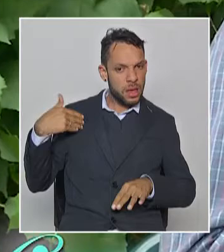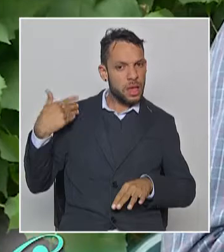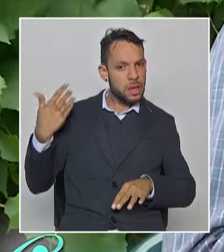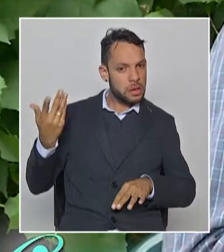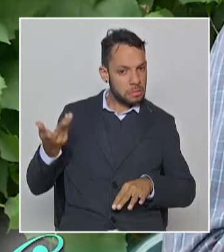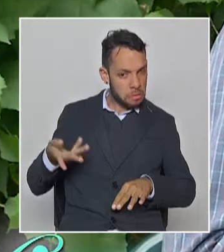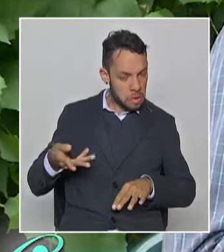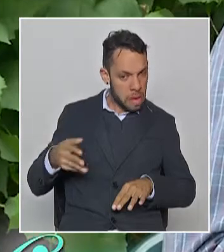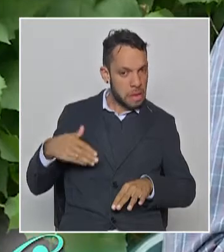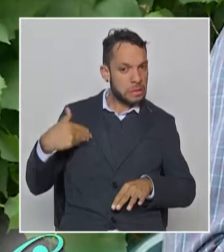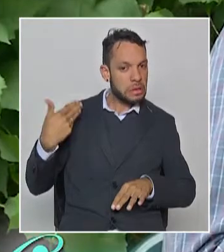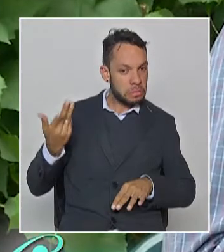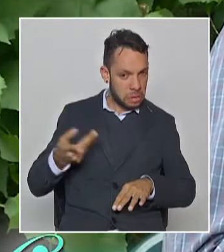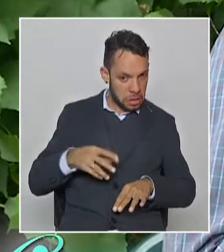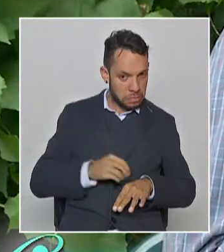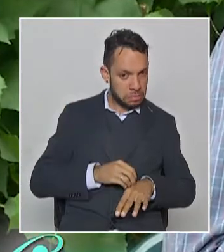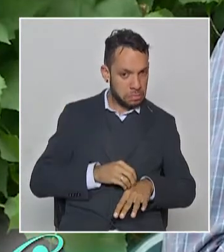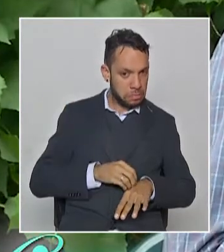amable